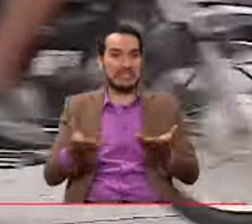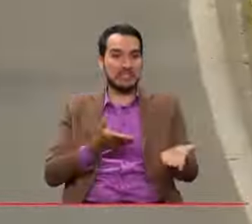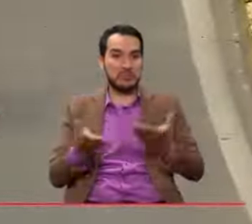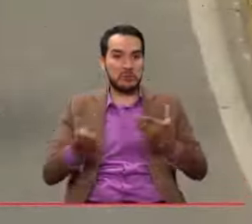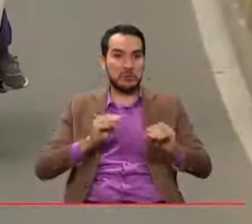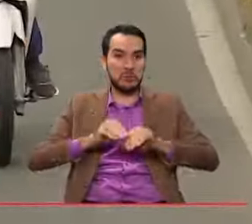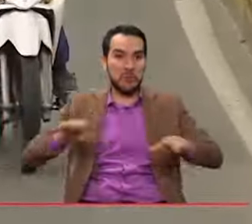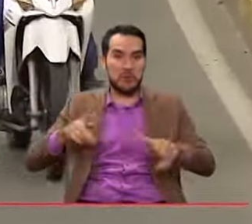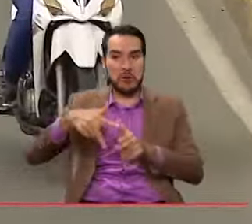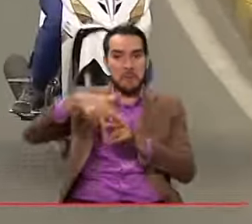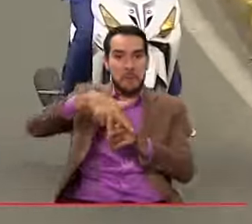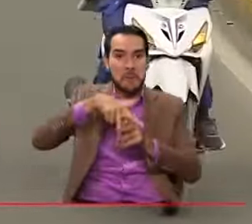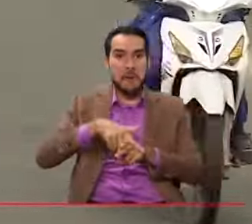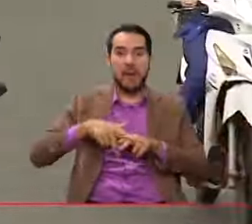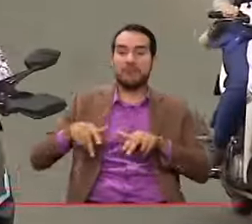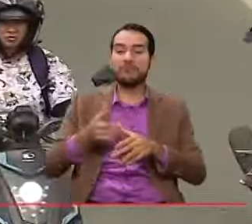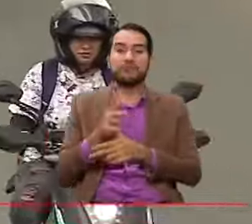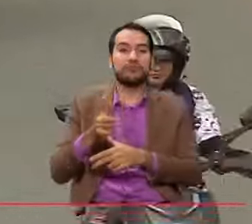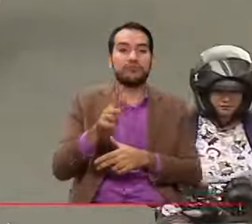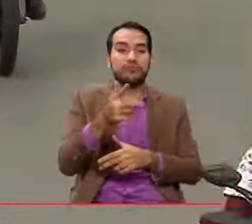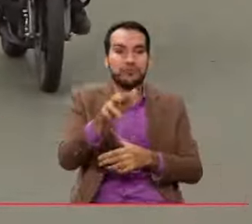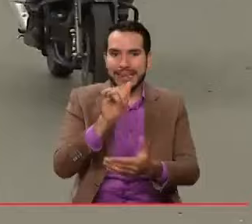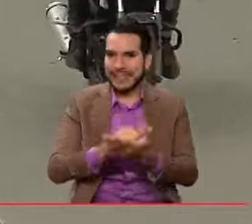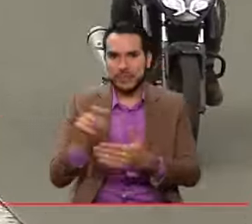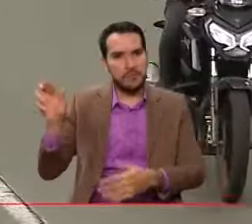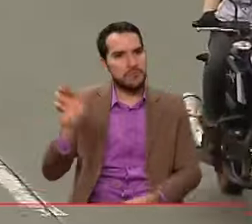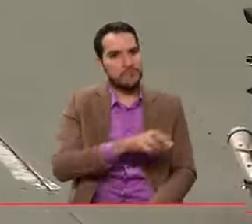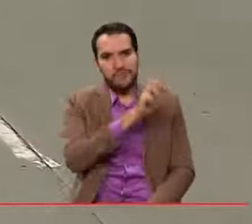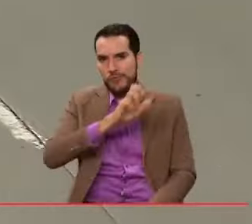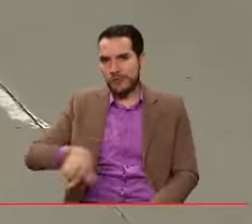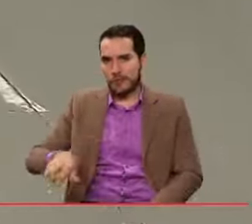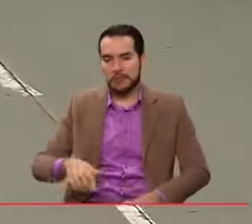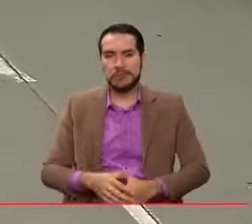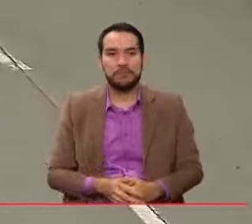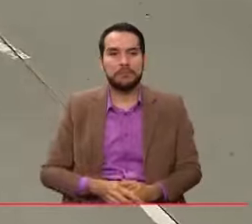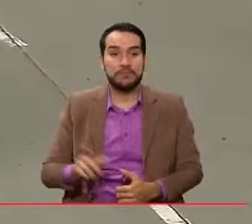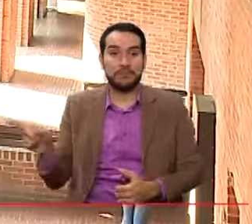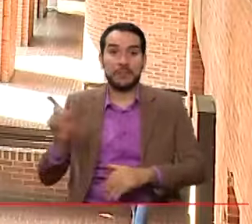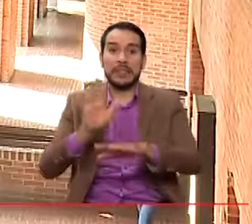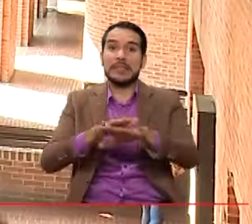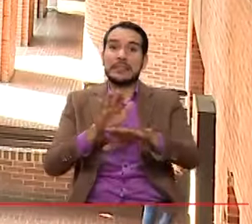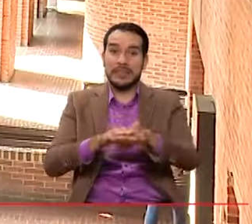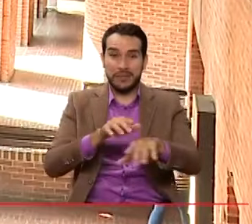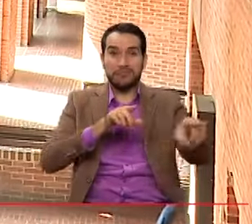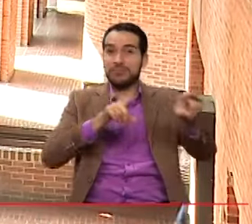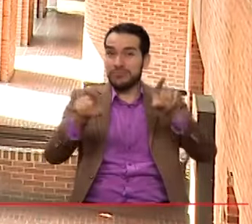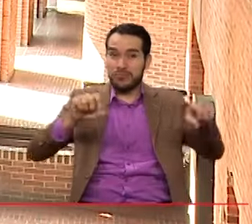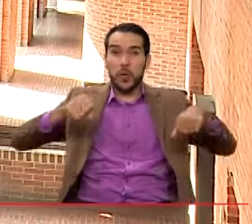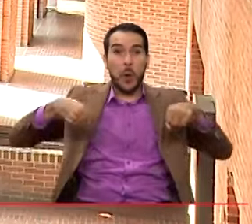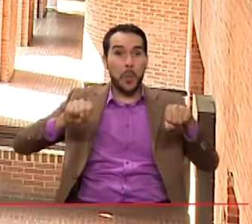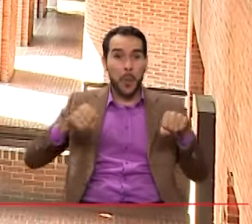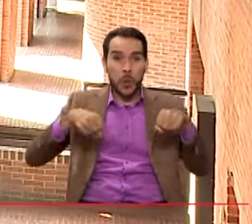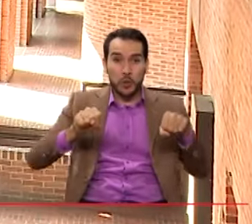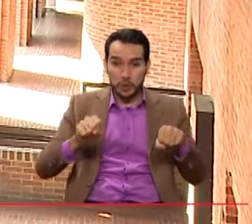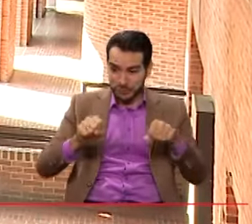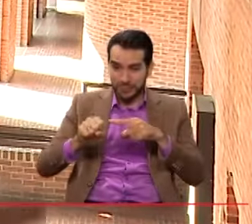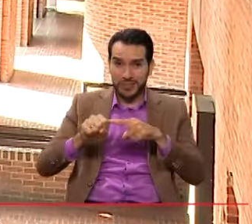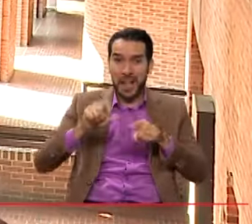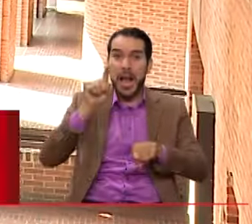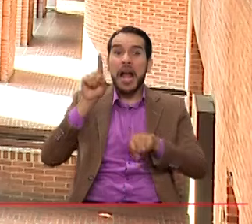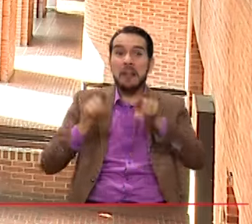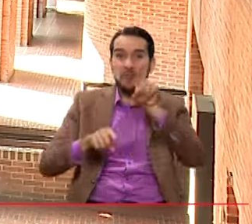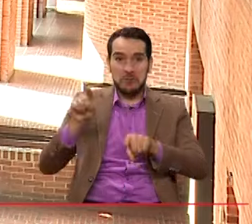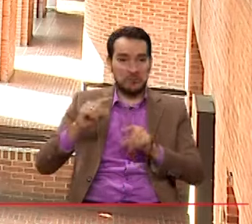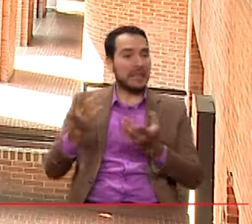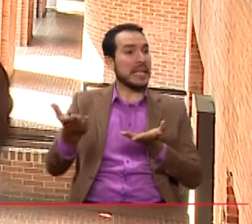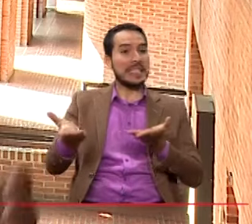en la ladera, sino en toda la ciudad a través de aplicaciones. Este vehículo, la moto, está siendo utilizada como vehículo de servicio